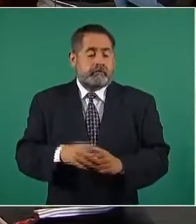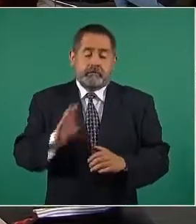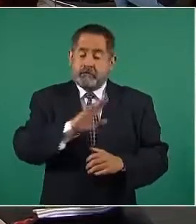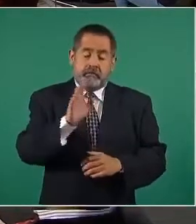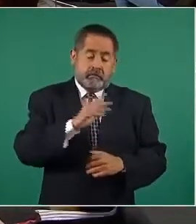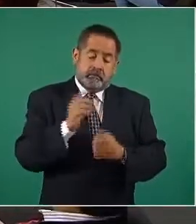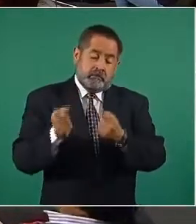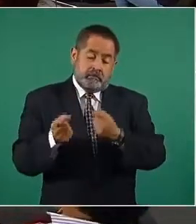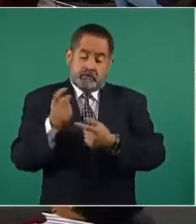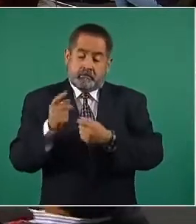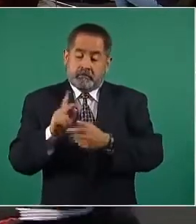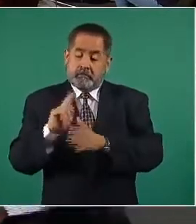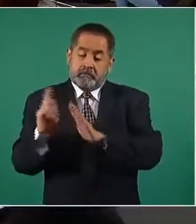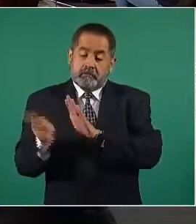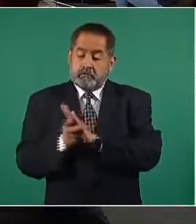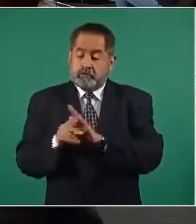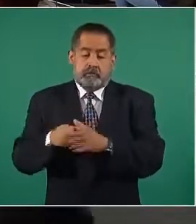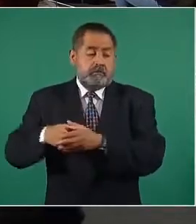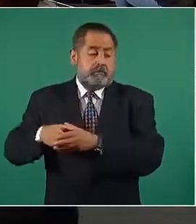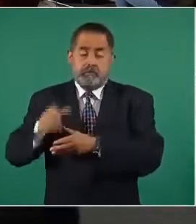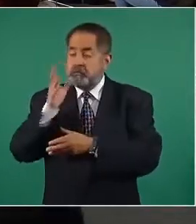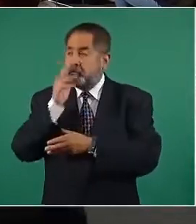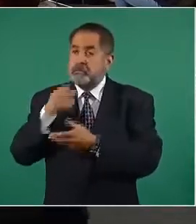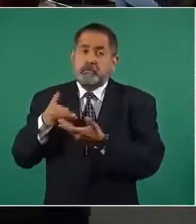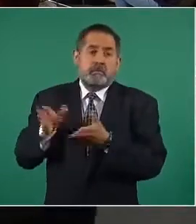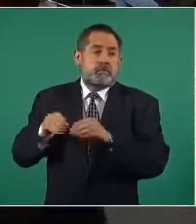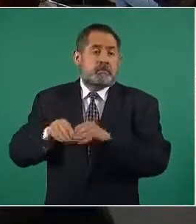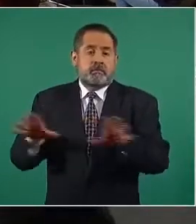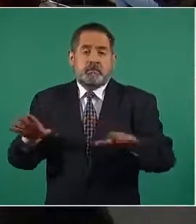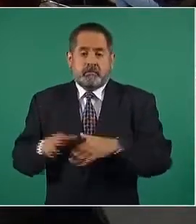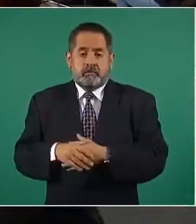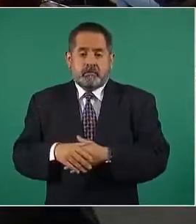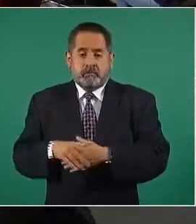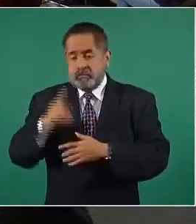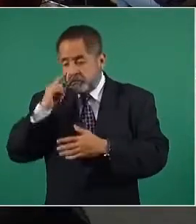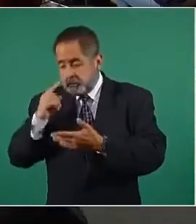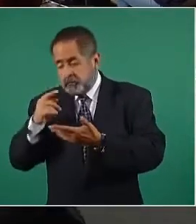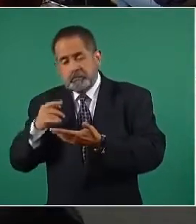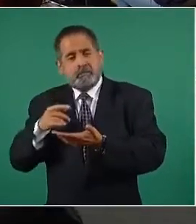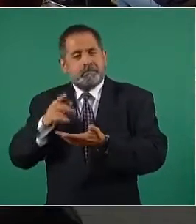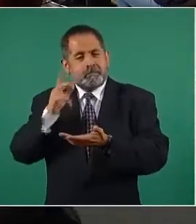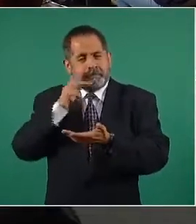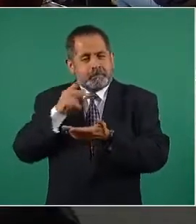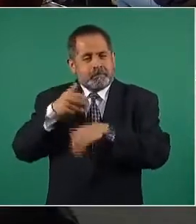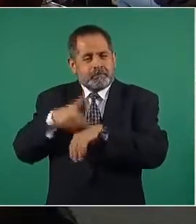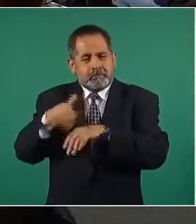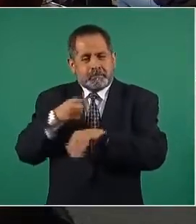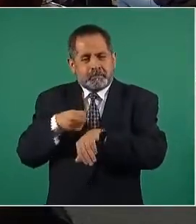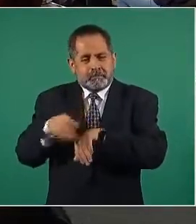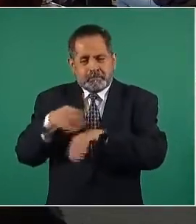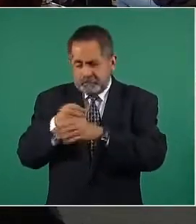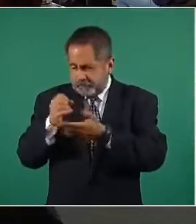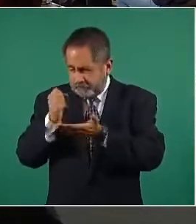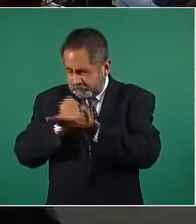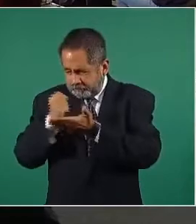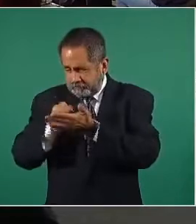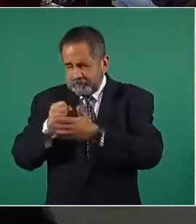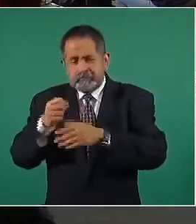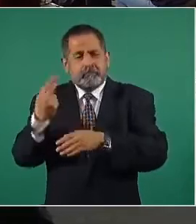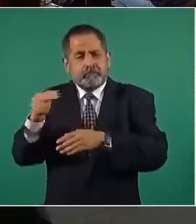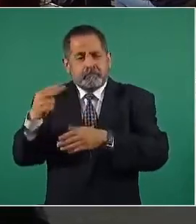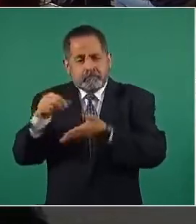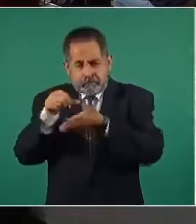reservar ciertas cosas, o los expedientes hay que testarlos, hay que borrar